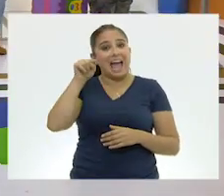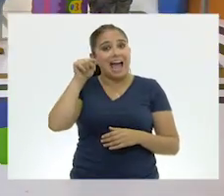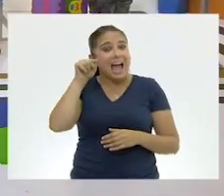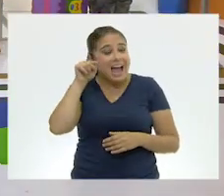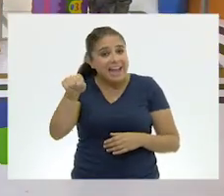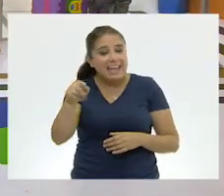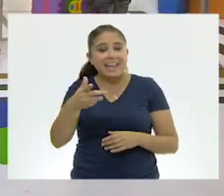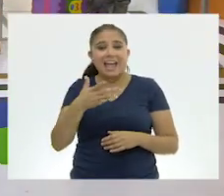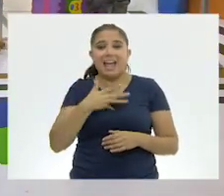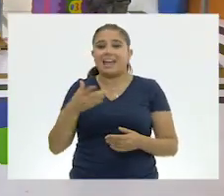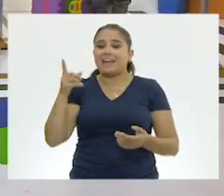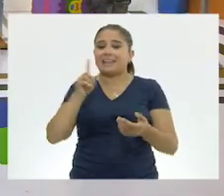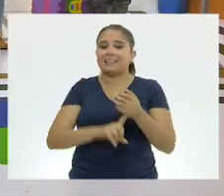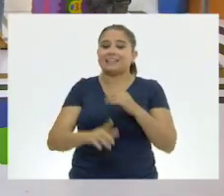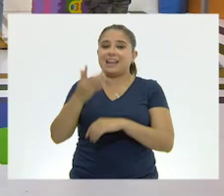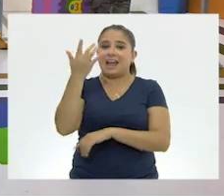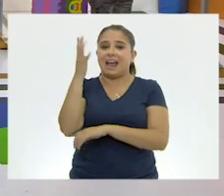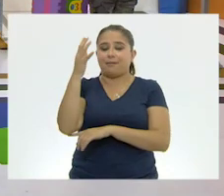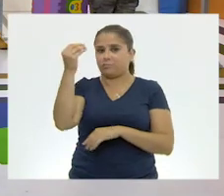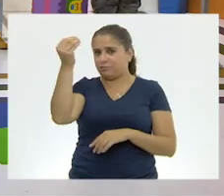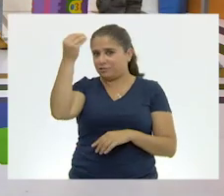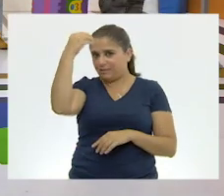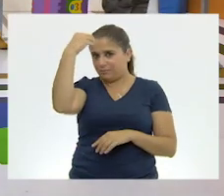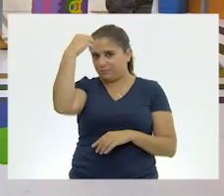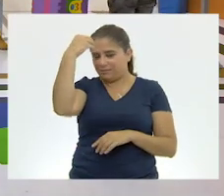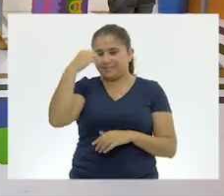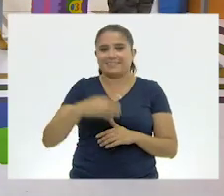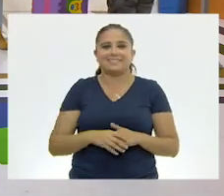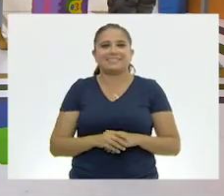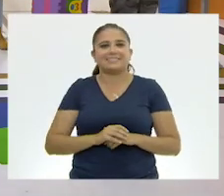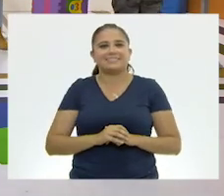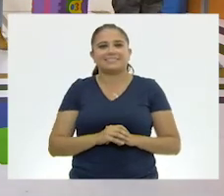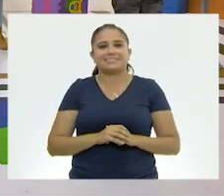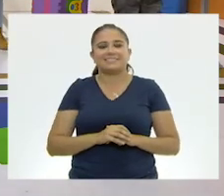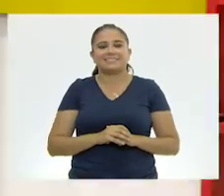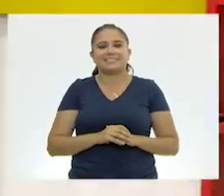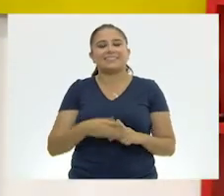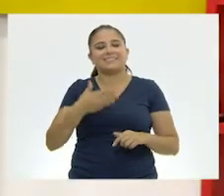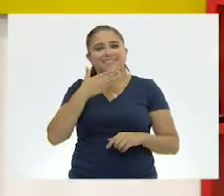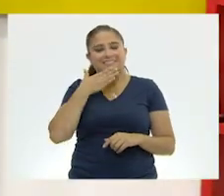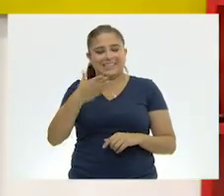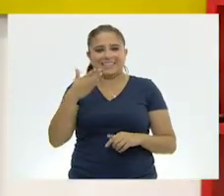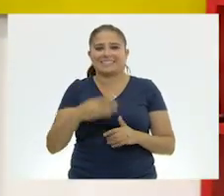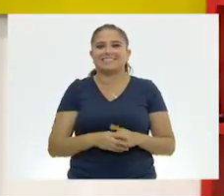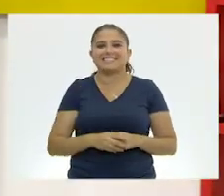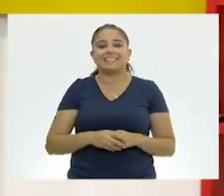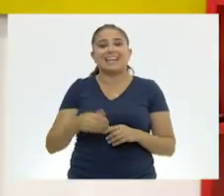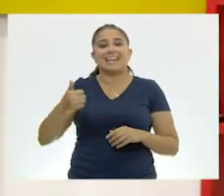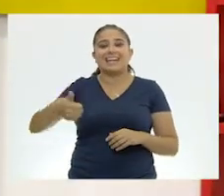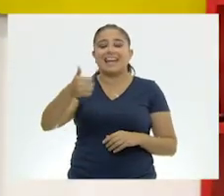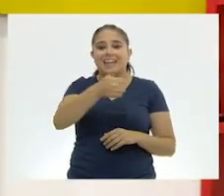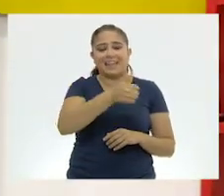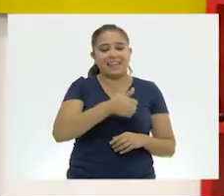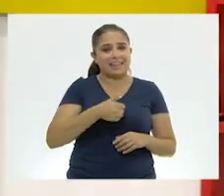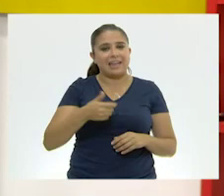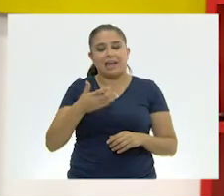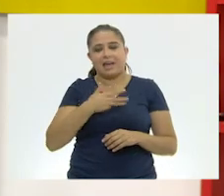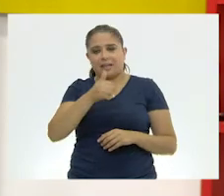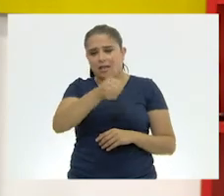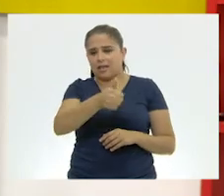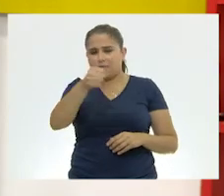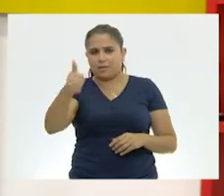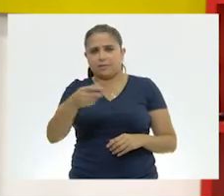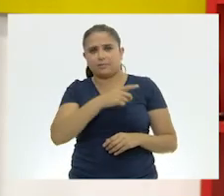está el árbol de la sabiduría. ¿Lo logran ver? Muy bien. Y cada uno tendrá que tomar